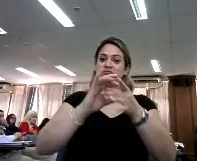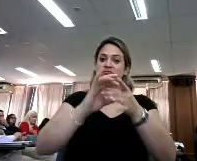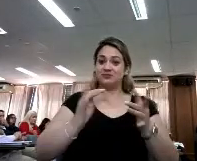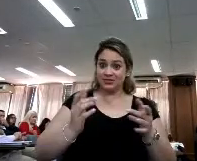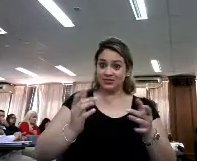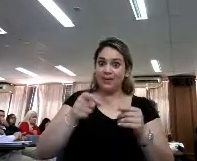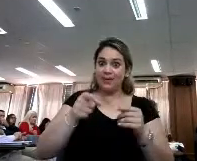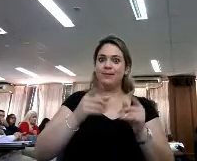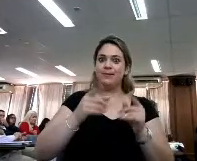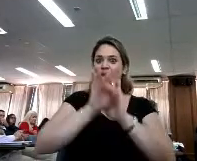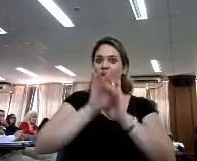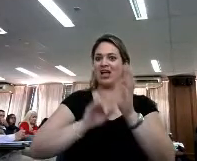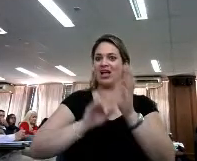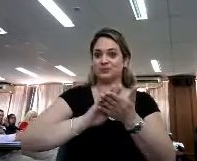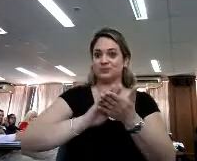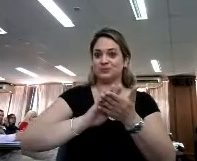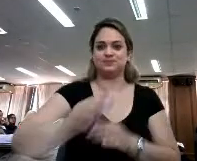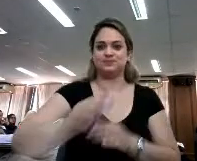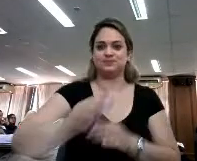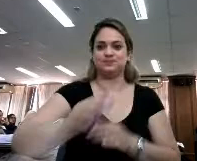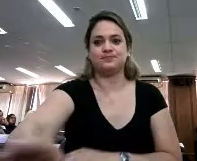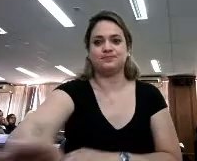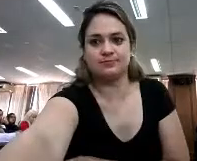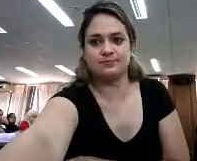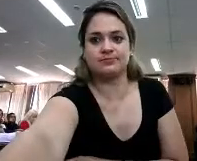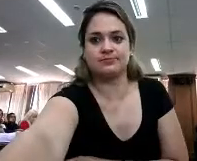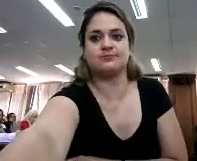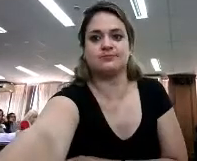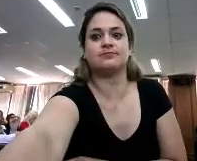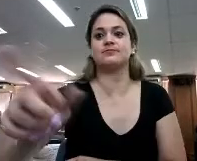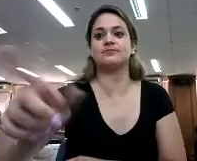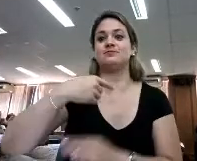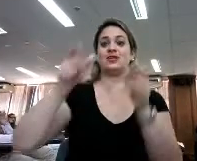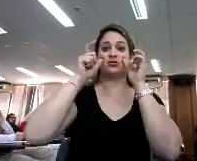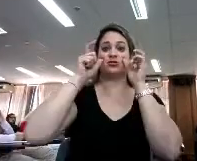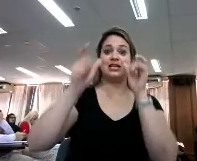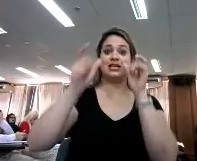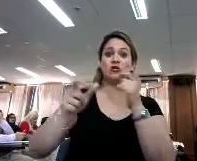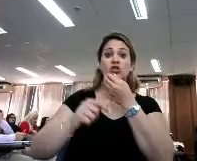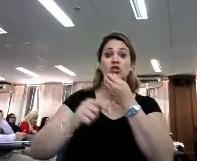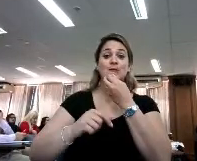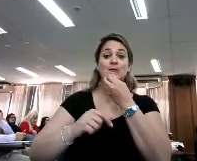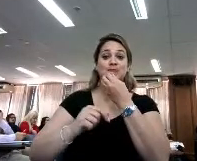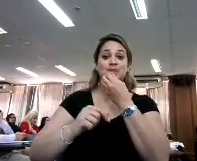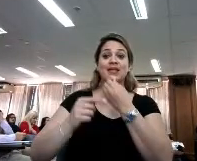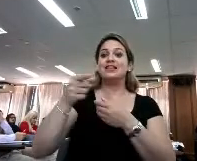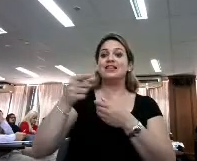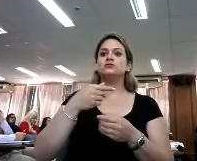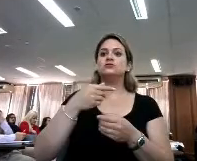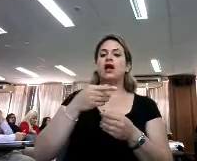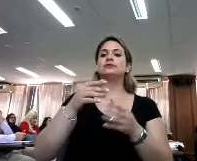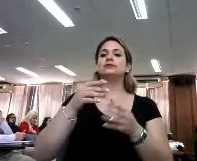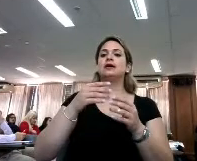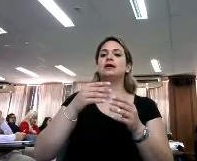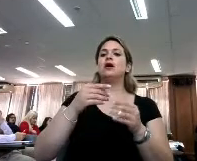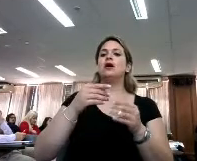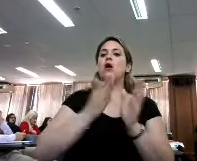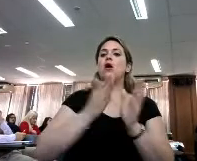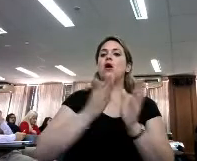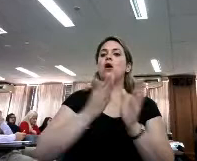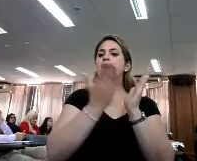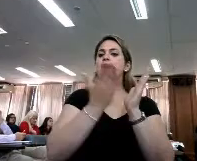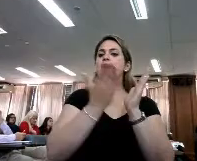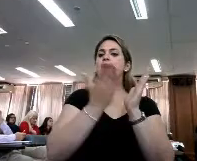bases de datos. Lo que genera que, pues que el control que los titulares de los derechos tenían de esas obras, pues efectivamente no se